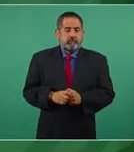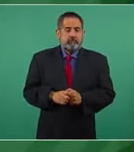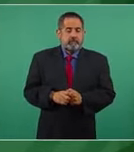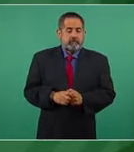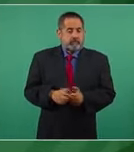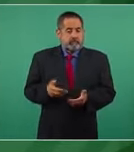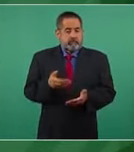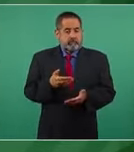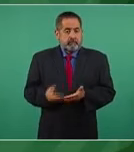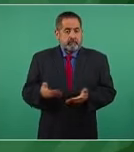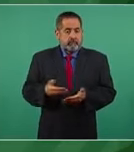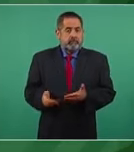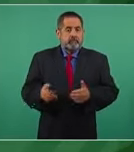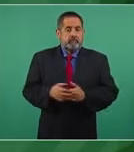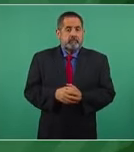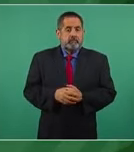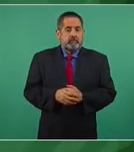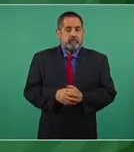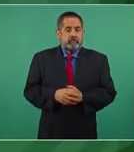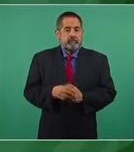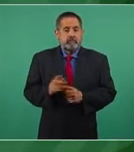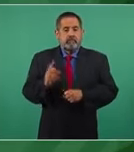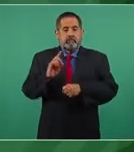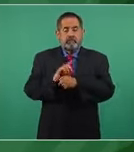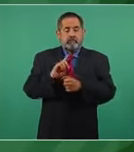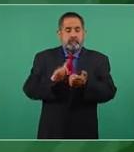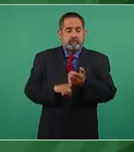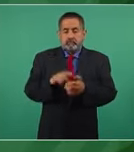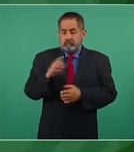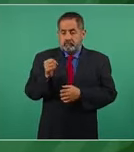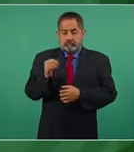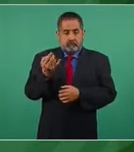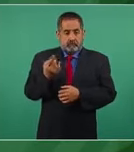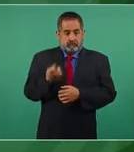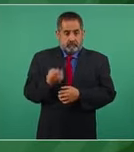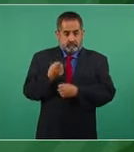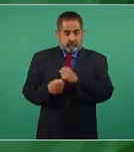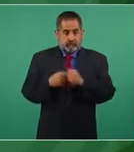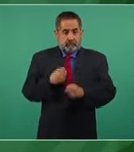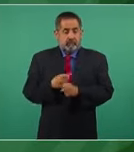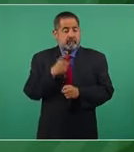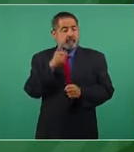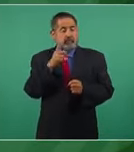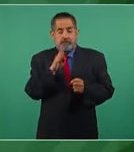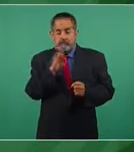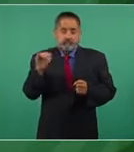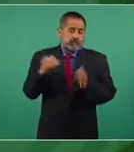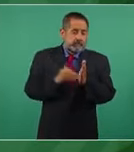1.802.000 y ahora el 9 de junio de este año